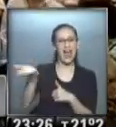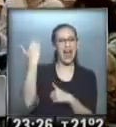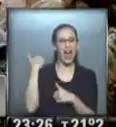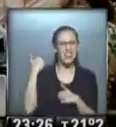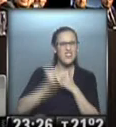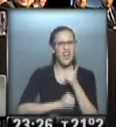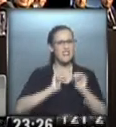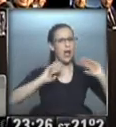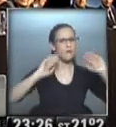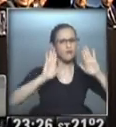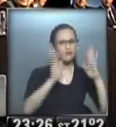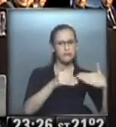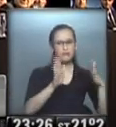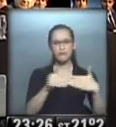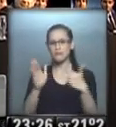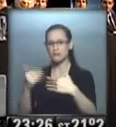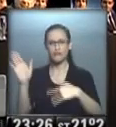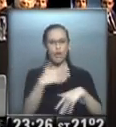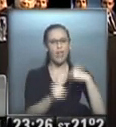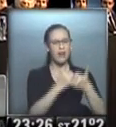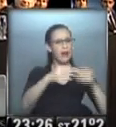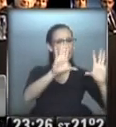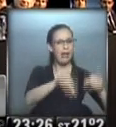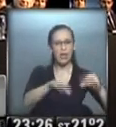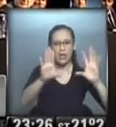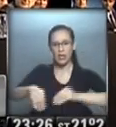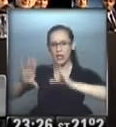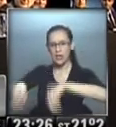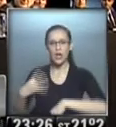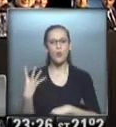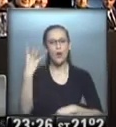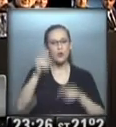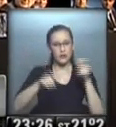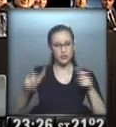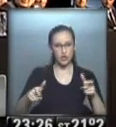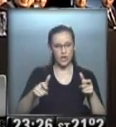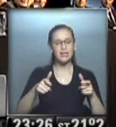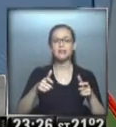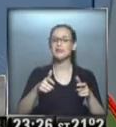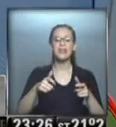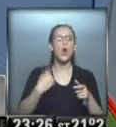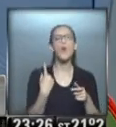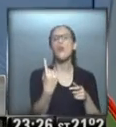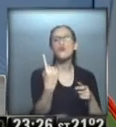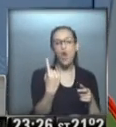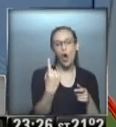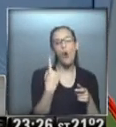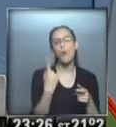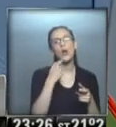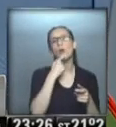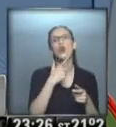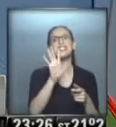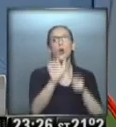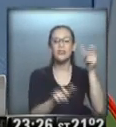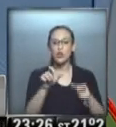las fábricas y uno de cada cuatro de nuestros vecinos, aquí en General Rodríguez, como en todo el país, se quedaba sin